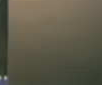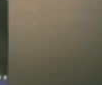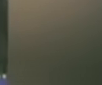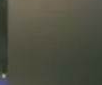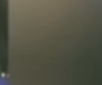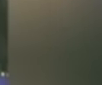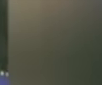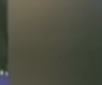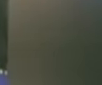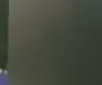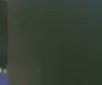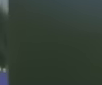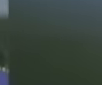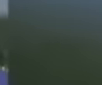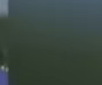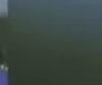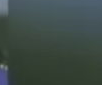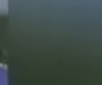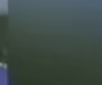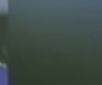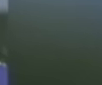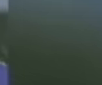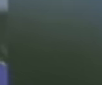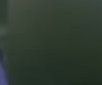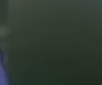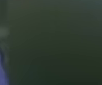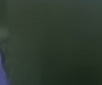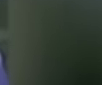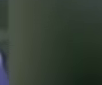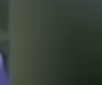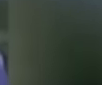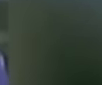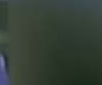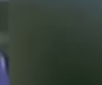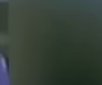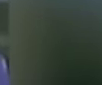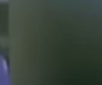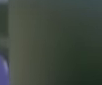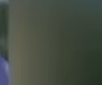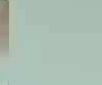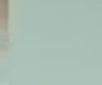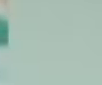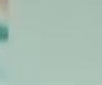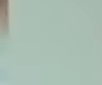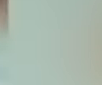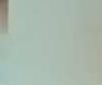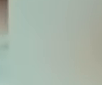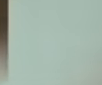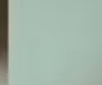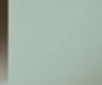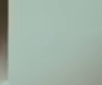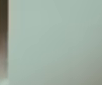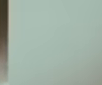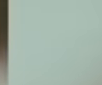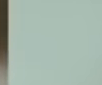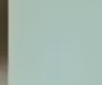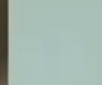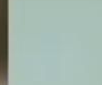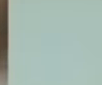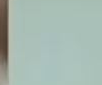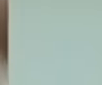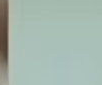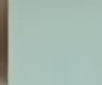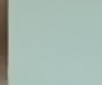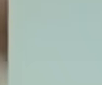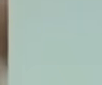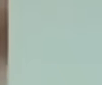pues simplificando bastante el proceso de cómo se hacen las granjas de bots. Muy importante recordar, cuando tú estás navegando el mar de